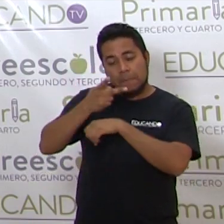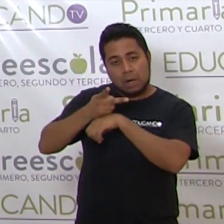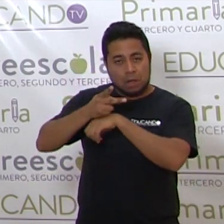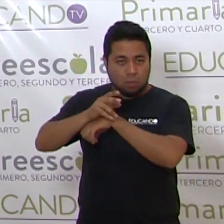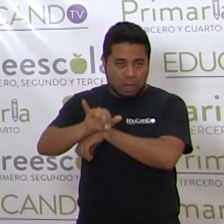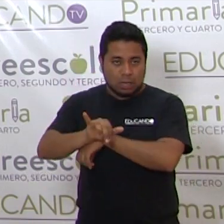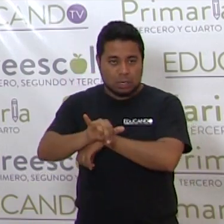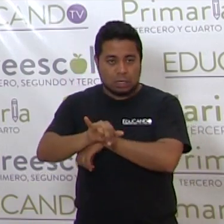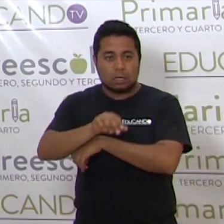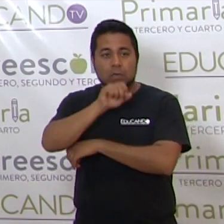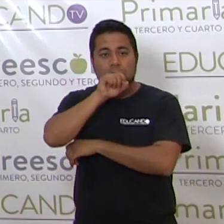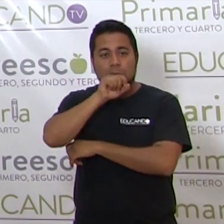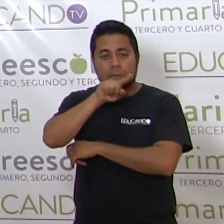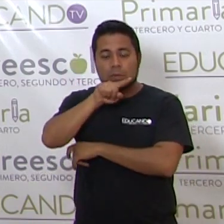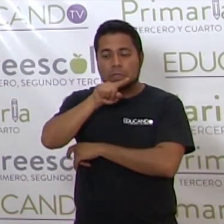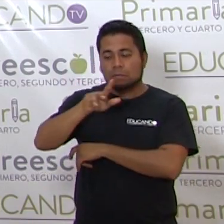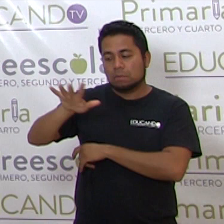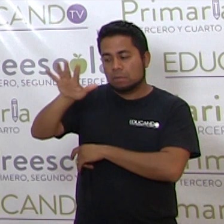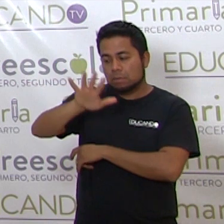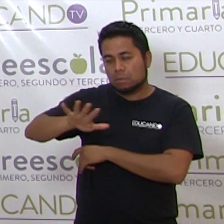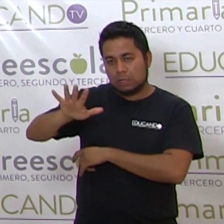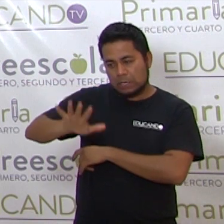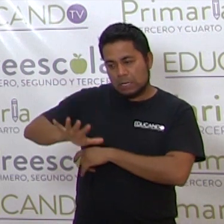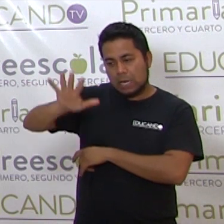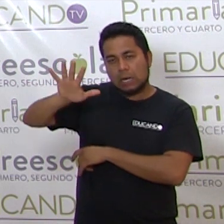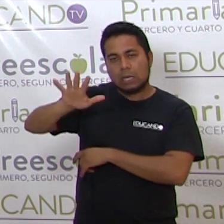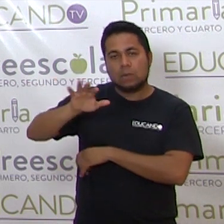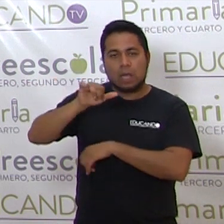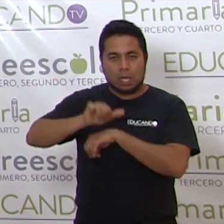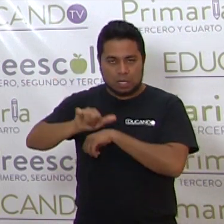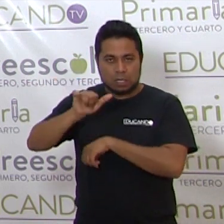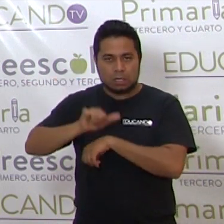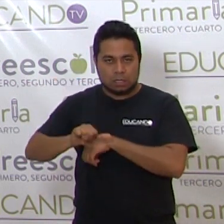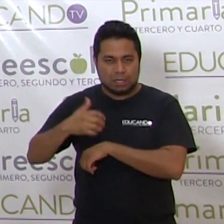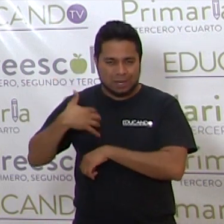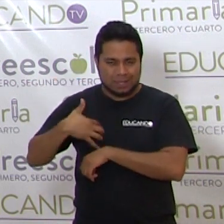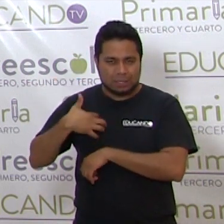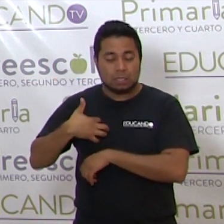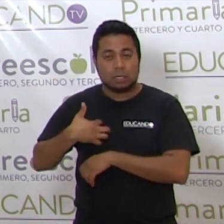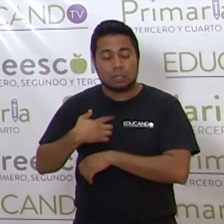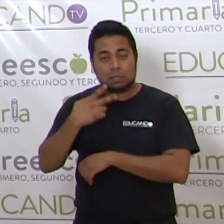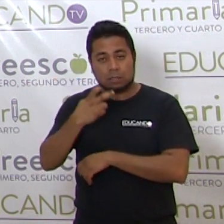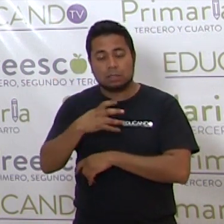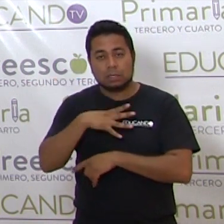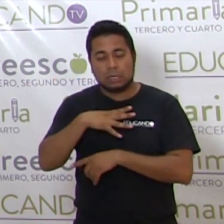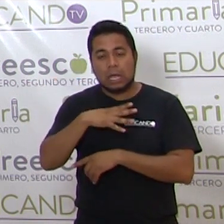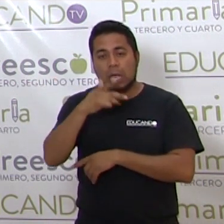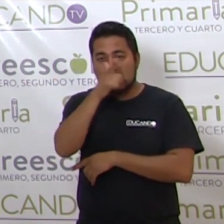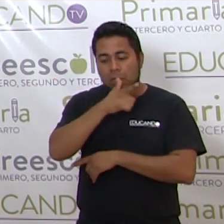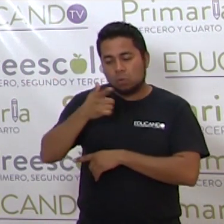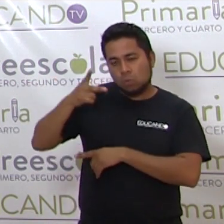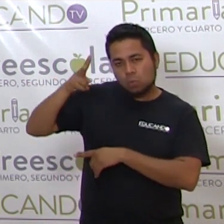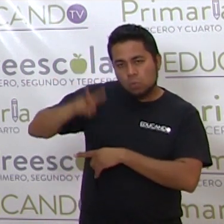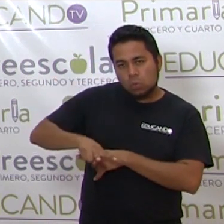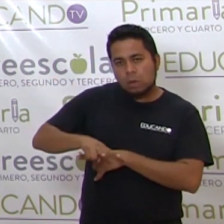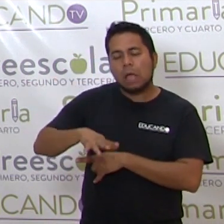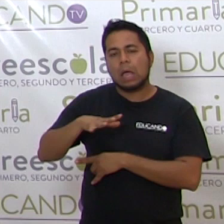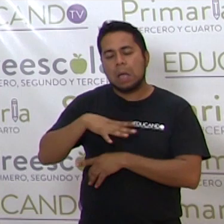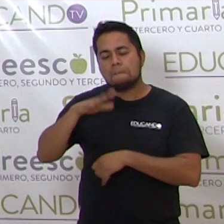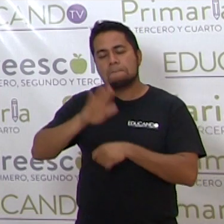y de la región norte de argentina y que es una de las lunas originarias que han hecho más